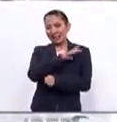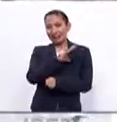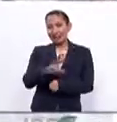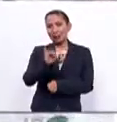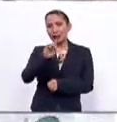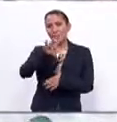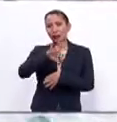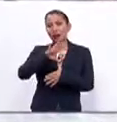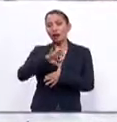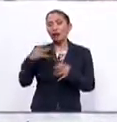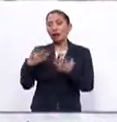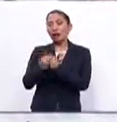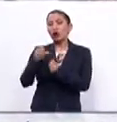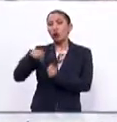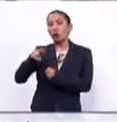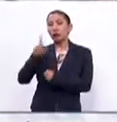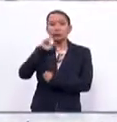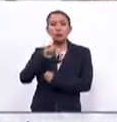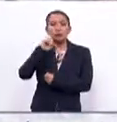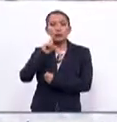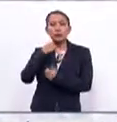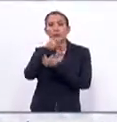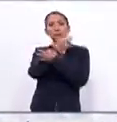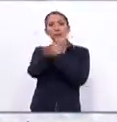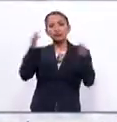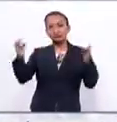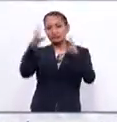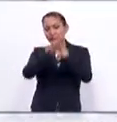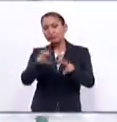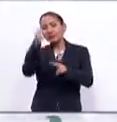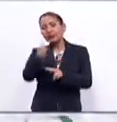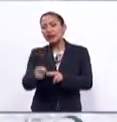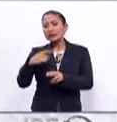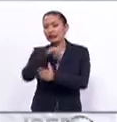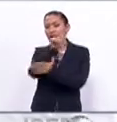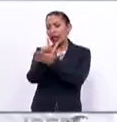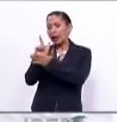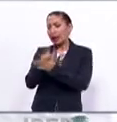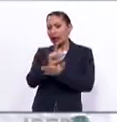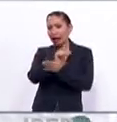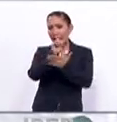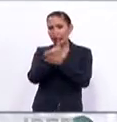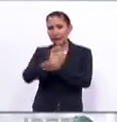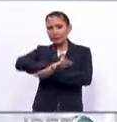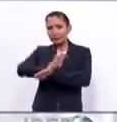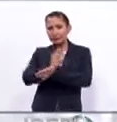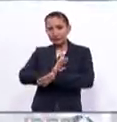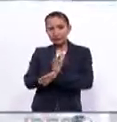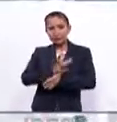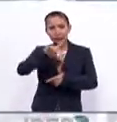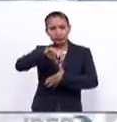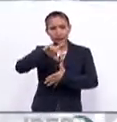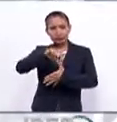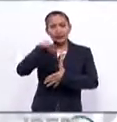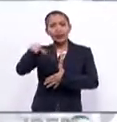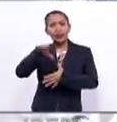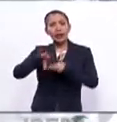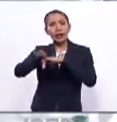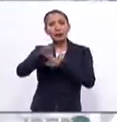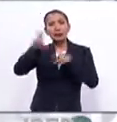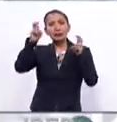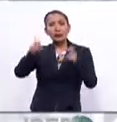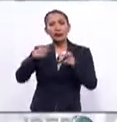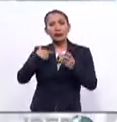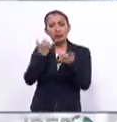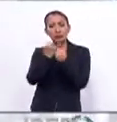General Iberoamericana junto con ONU Mujeres publicaron el análisis de la legislación discriminatoria en América Latina y el Caribe en